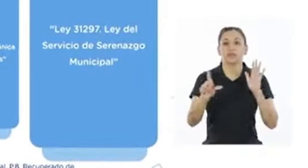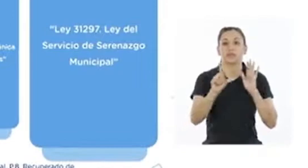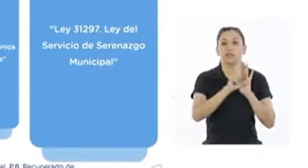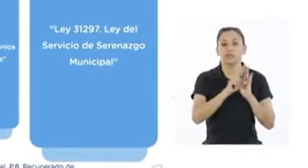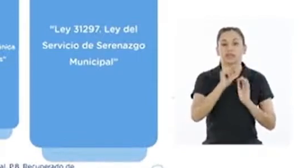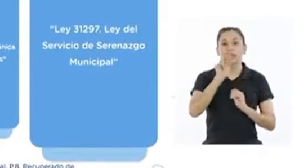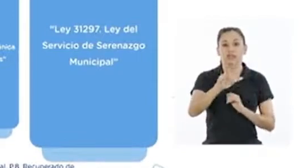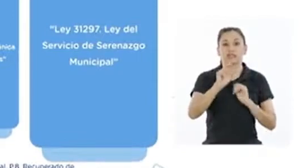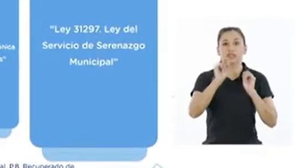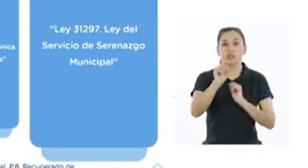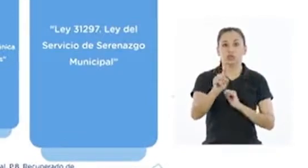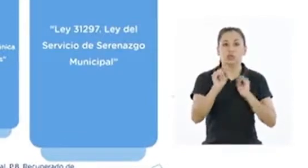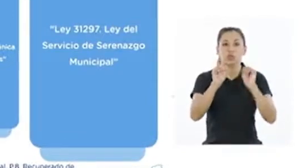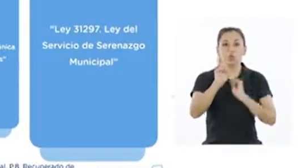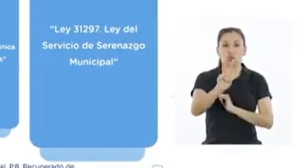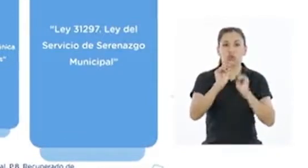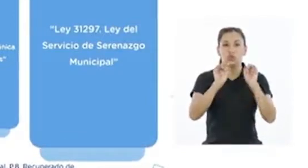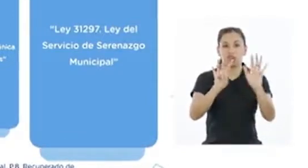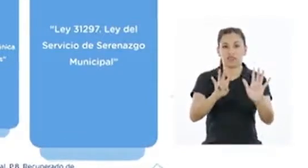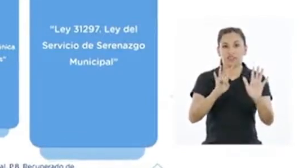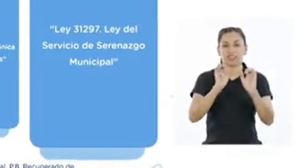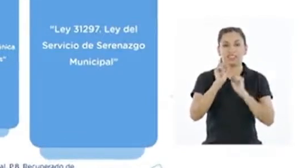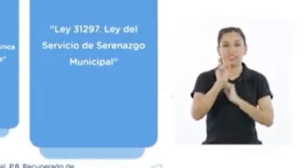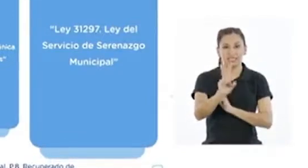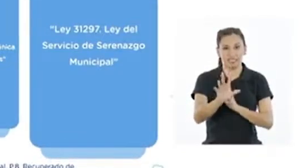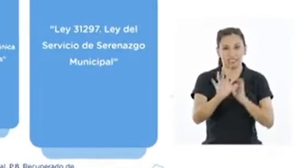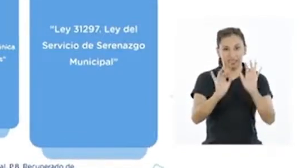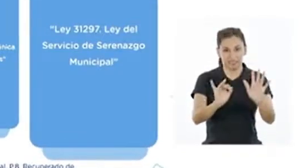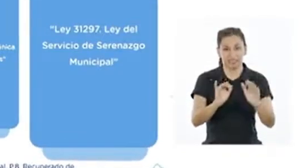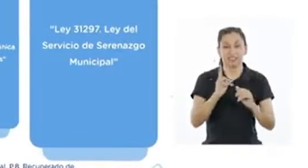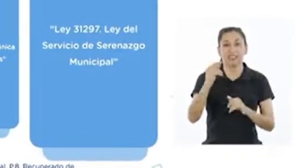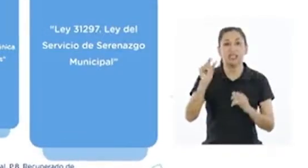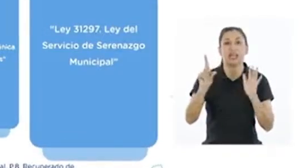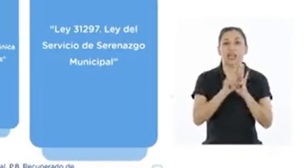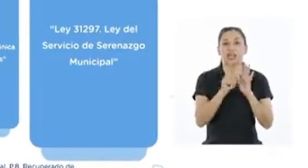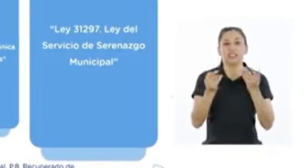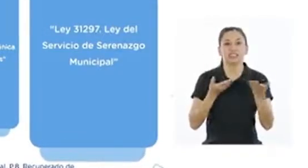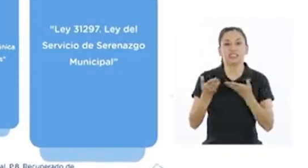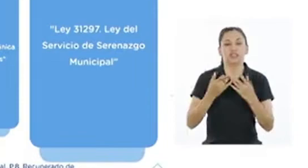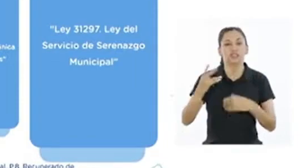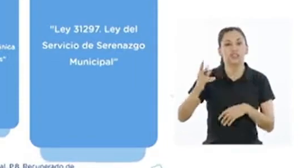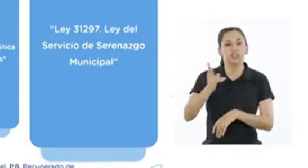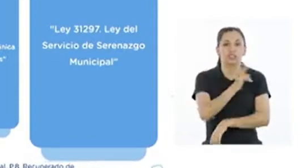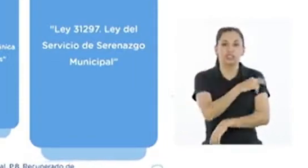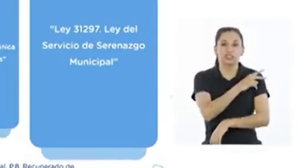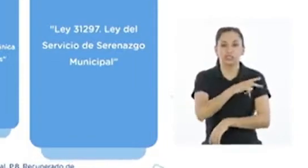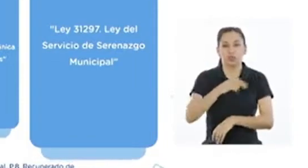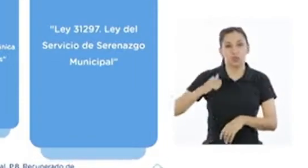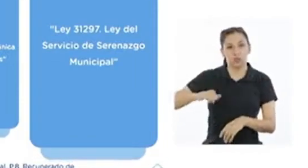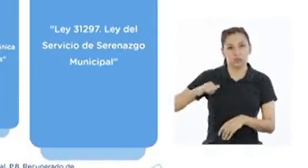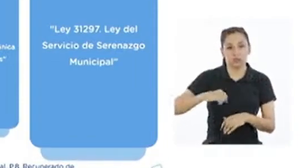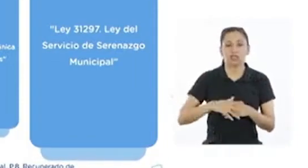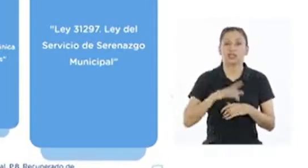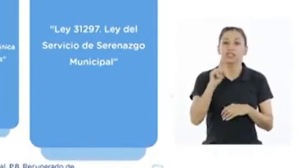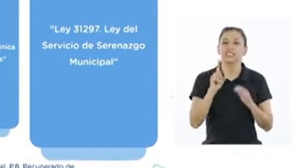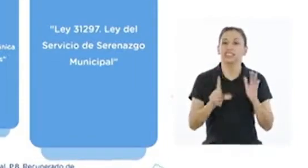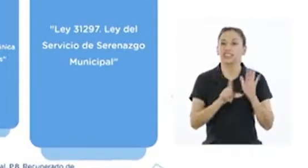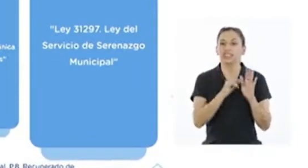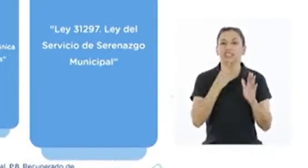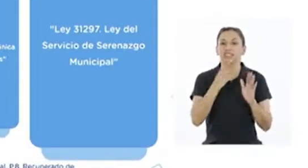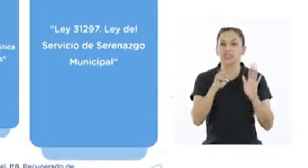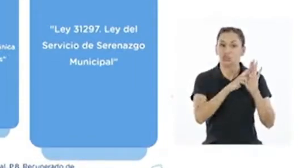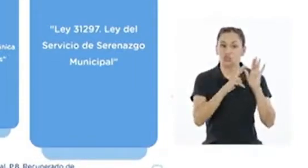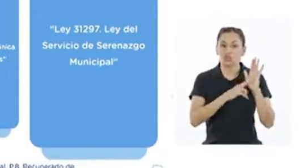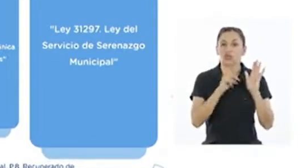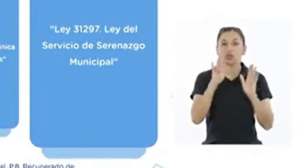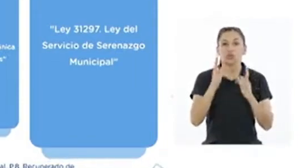Ley 31.297, Ley de Servicio de Serenazgo Municipal. Esta ley establece el marco normativo